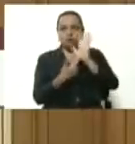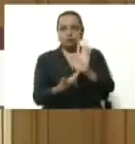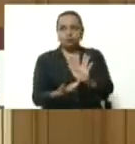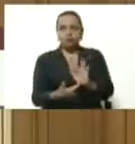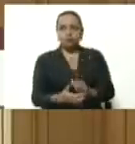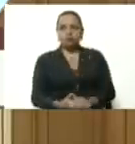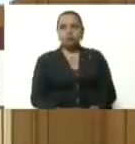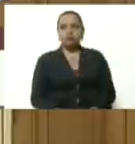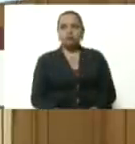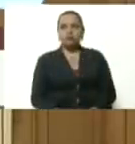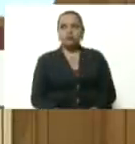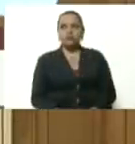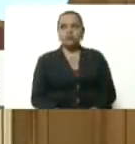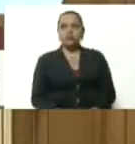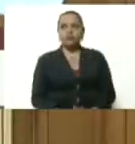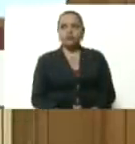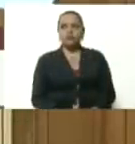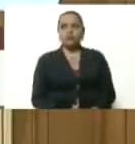Este es el cuadro de hoy,